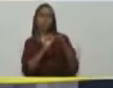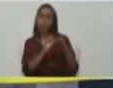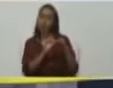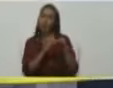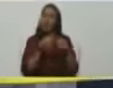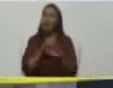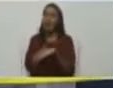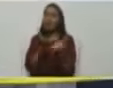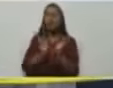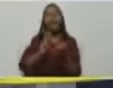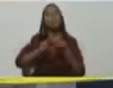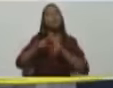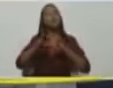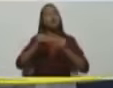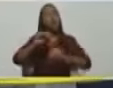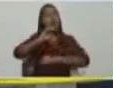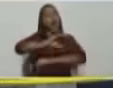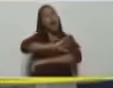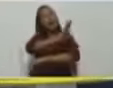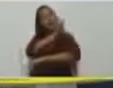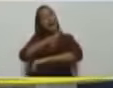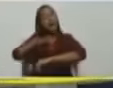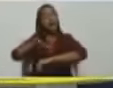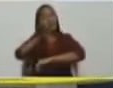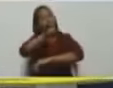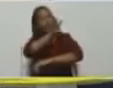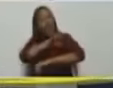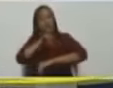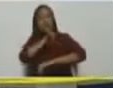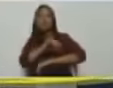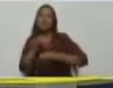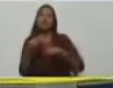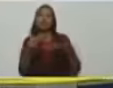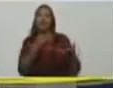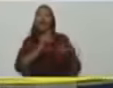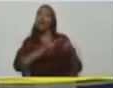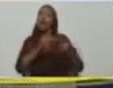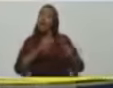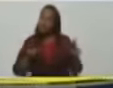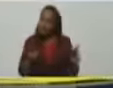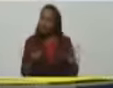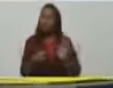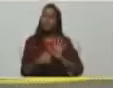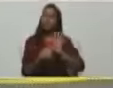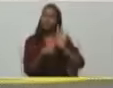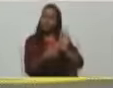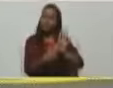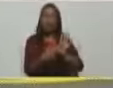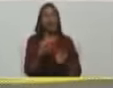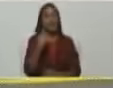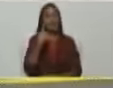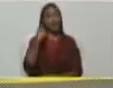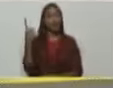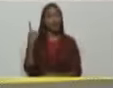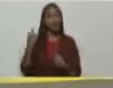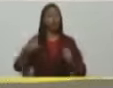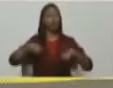para todo el Caribe. Es algo extraordinario. Vemos entonces allí lo que han sido los frutos de estas